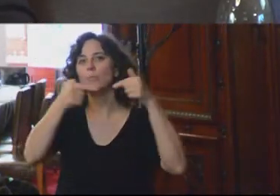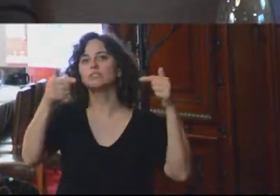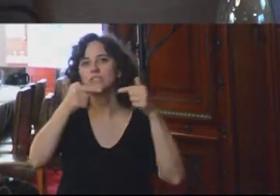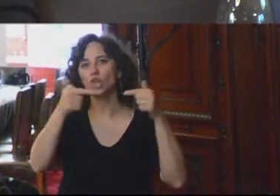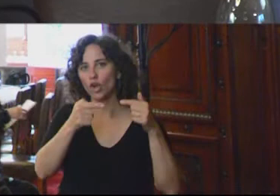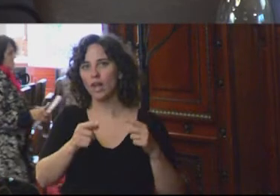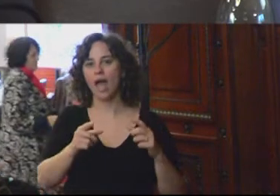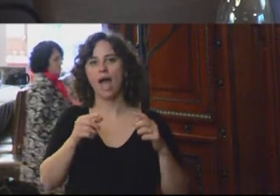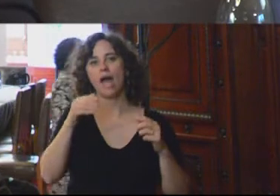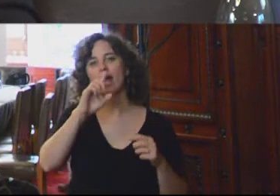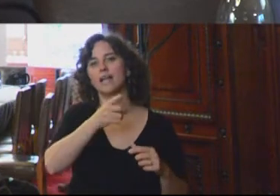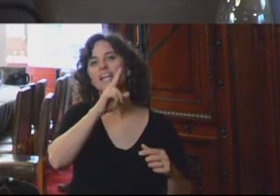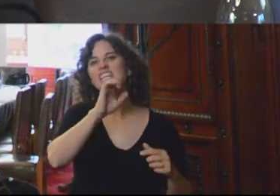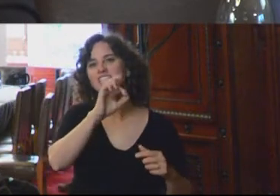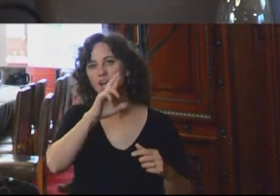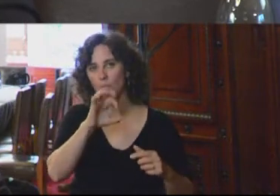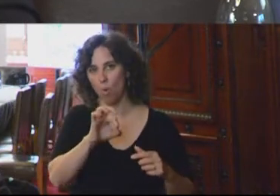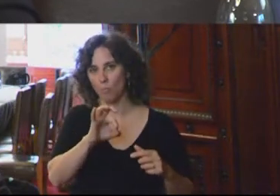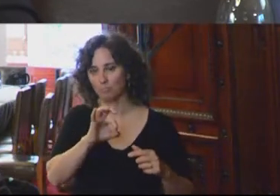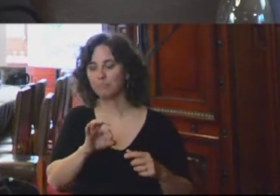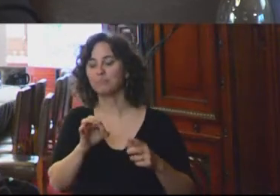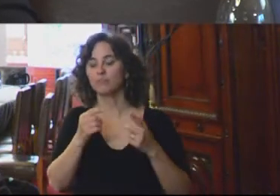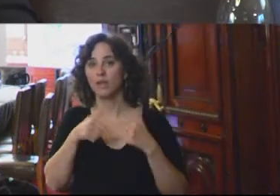Lasso. En la resolución se señaló que la